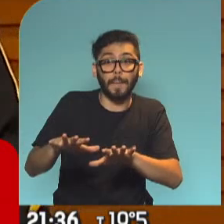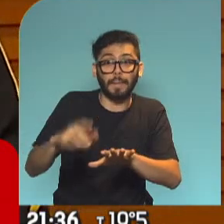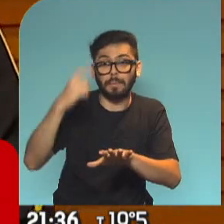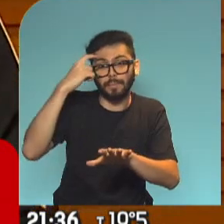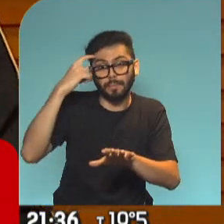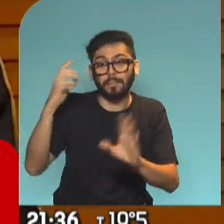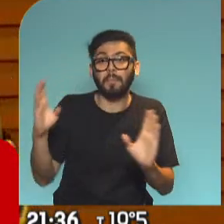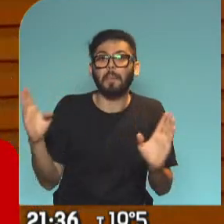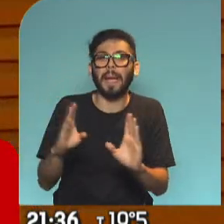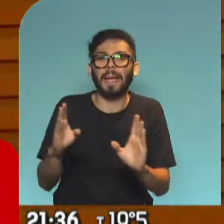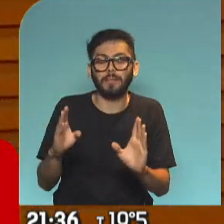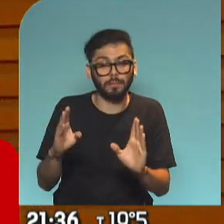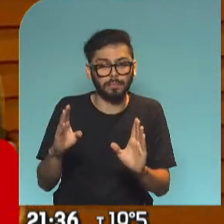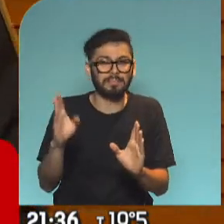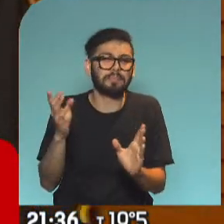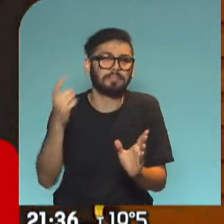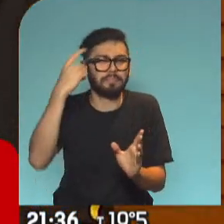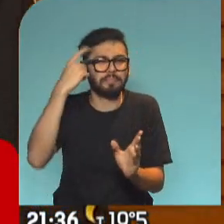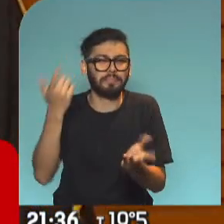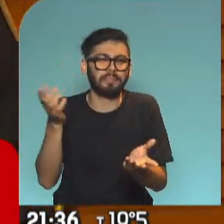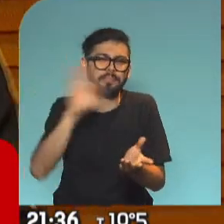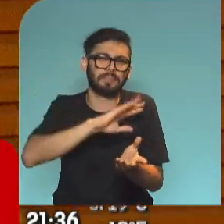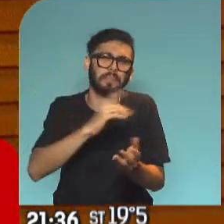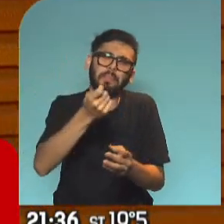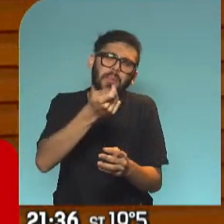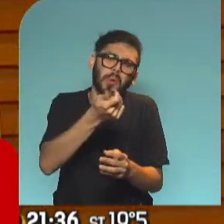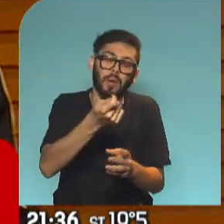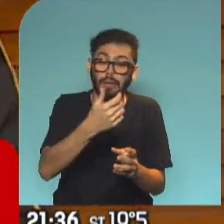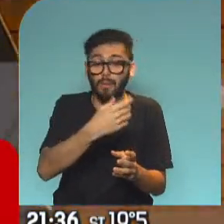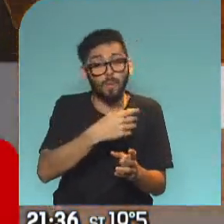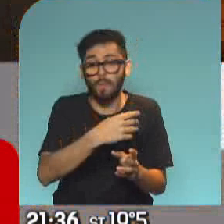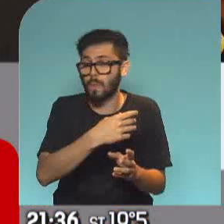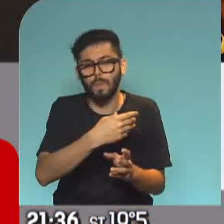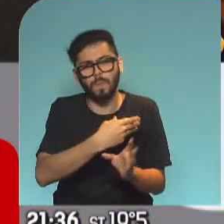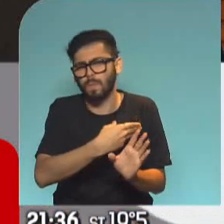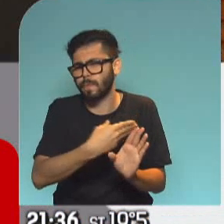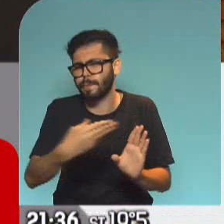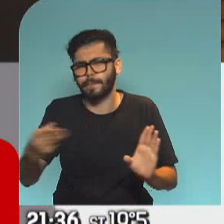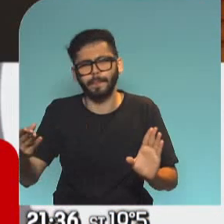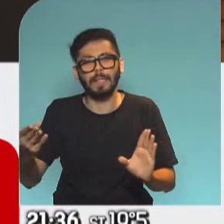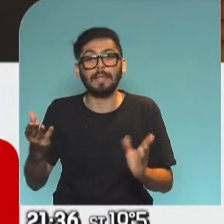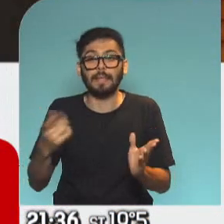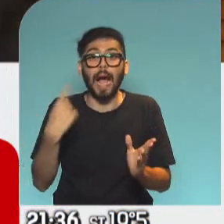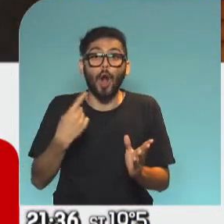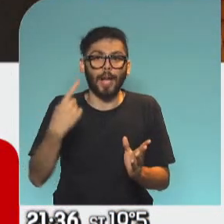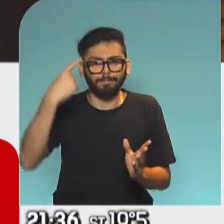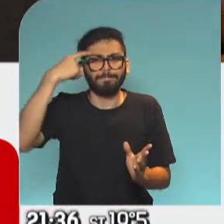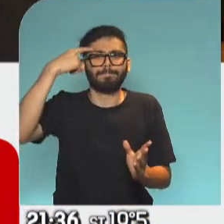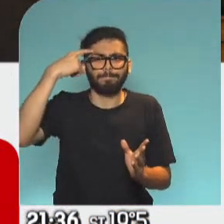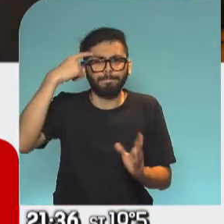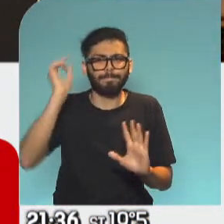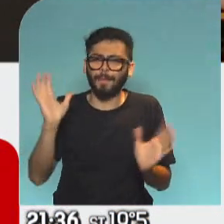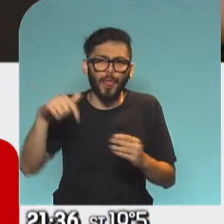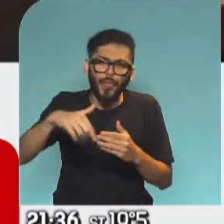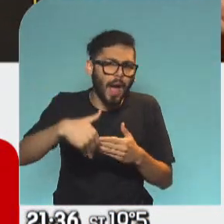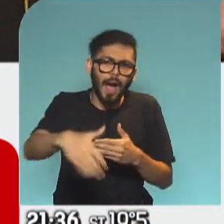mucho menos, porque pensamos que iba a ser un tiempito y se iba a solucionar. Bueno, lamentablemente creo que ya estamos mucho más concientizados de saber que de